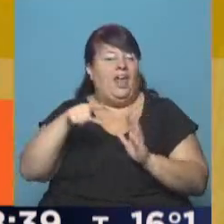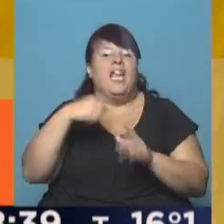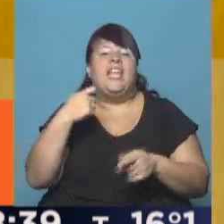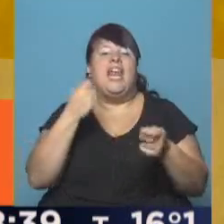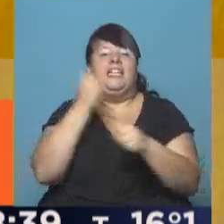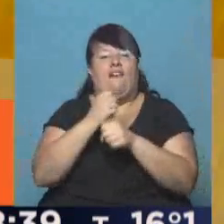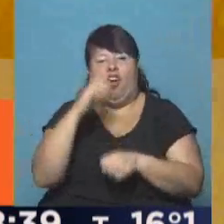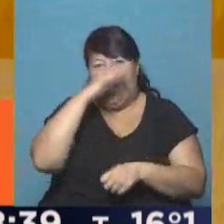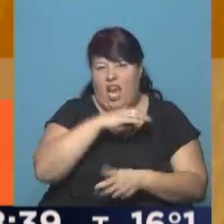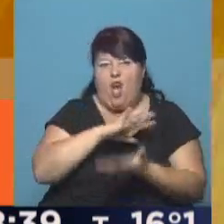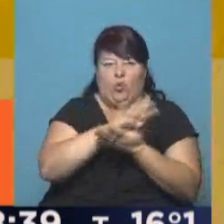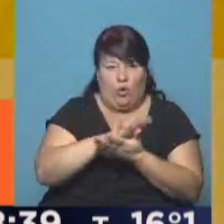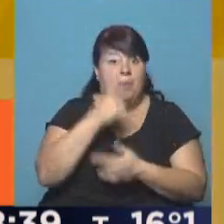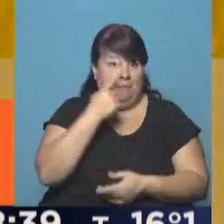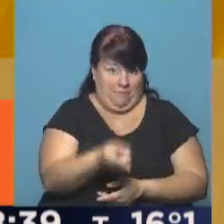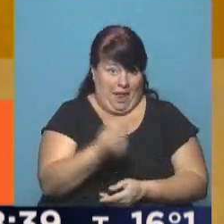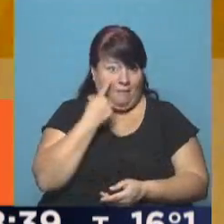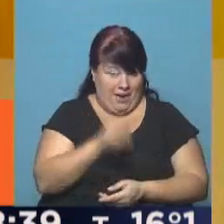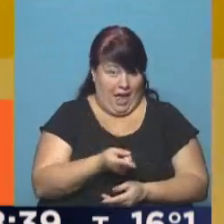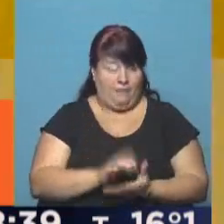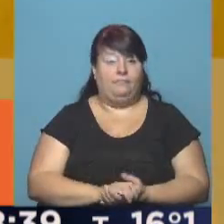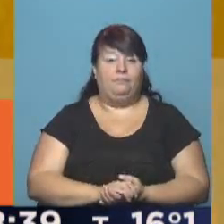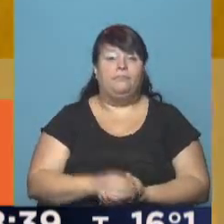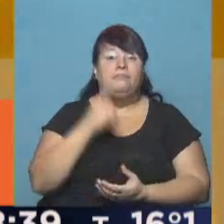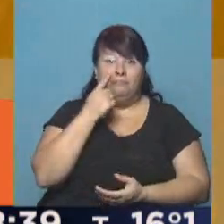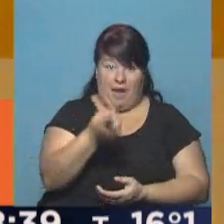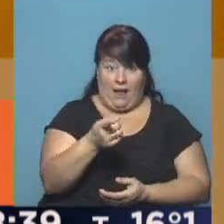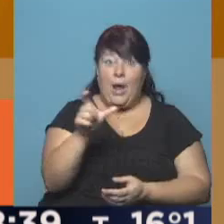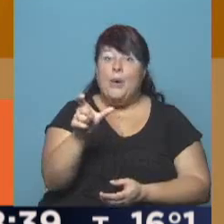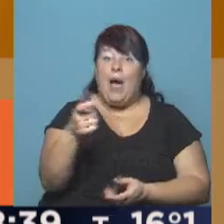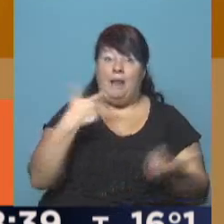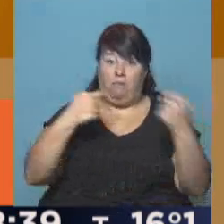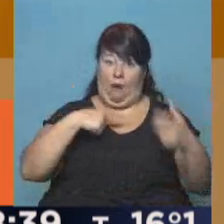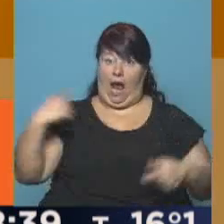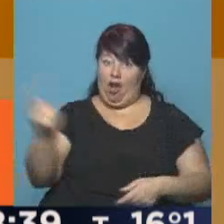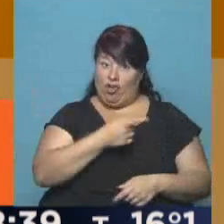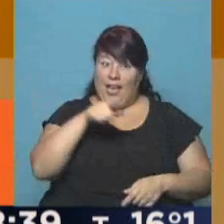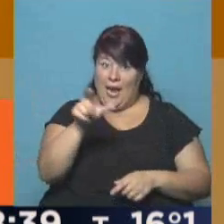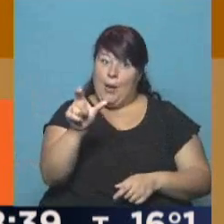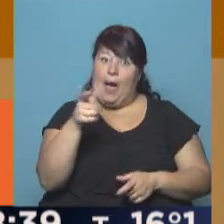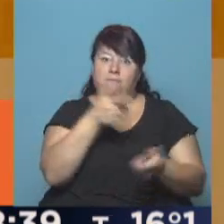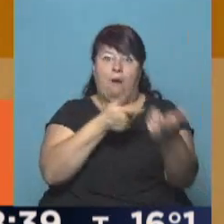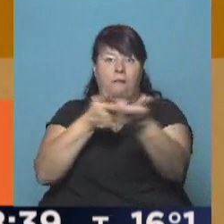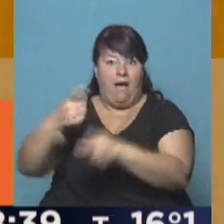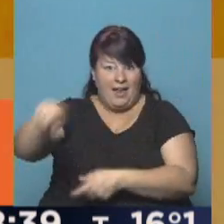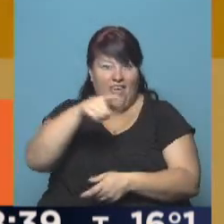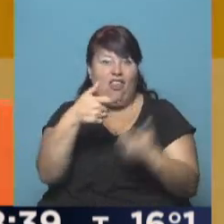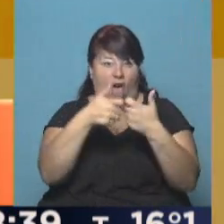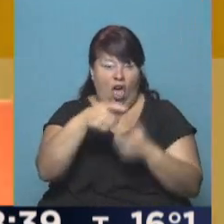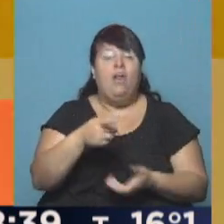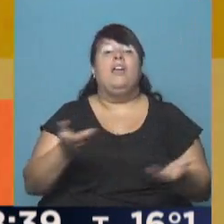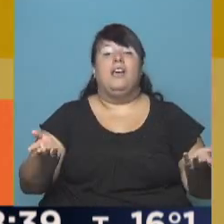flexibilización laboral ahí tenés ahí tenés las balas que nos tiraron estos son las balas que están tirando y